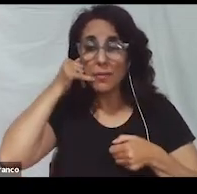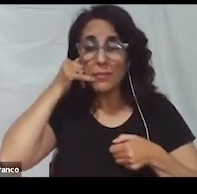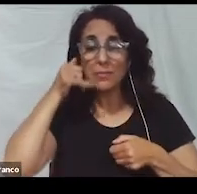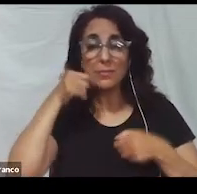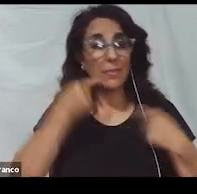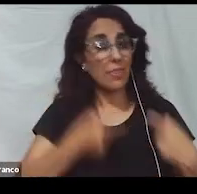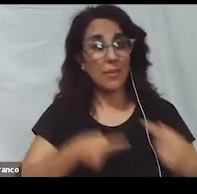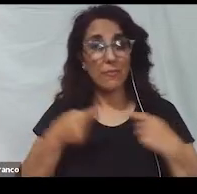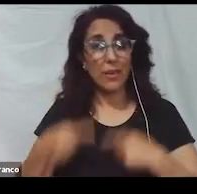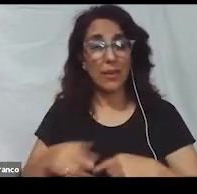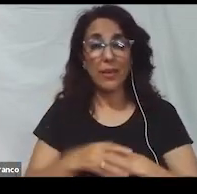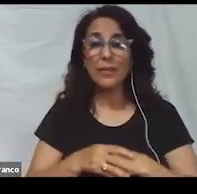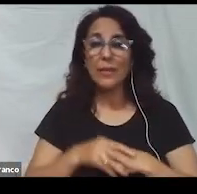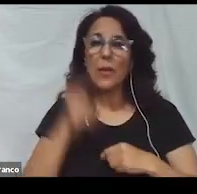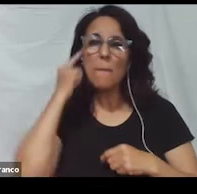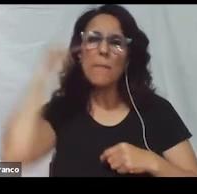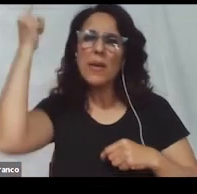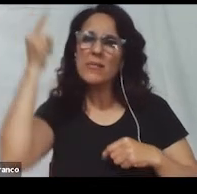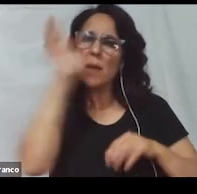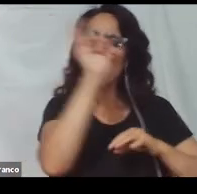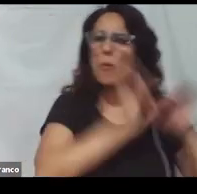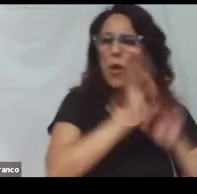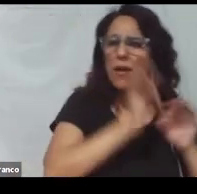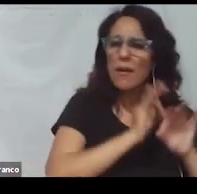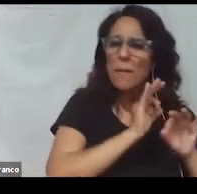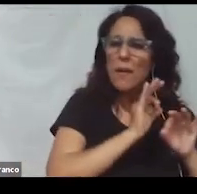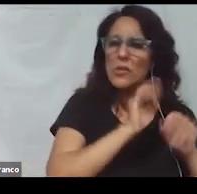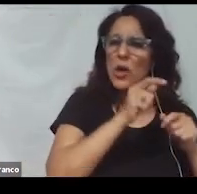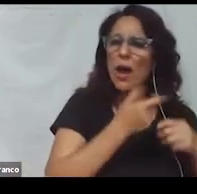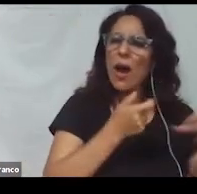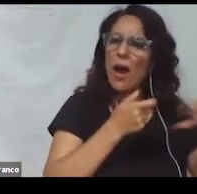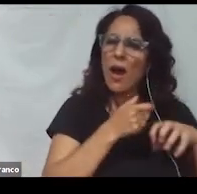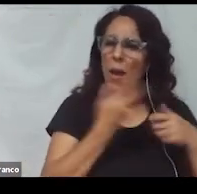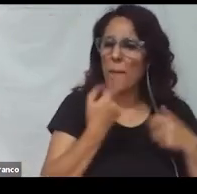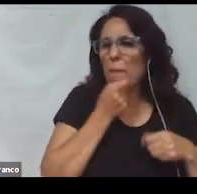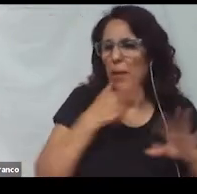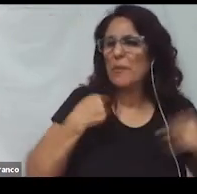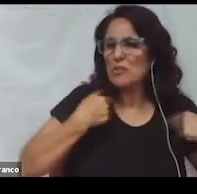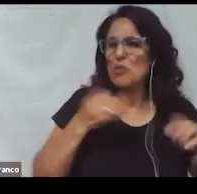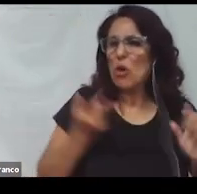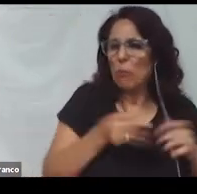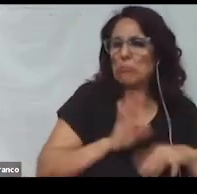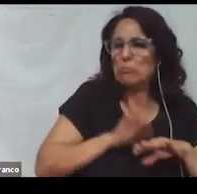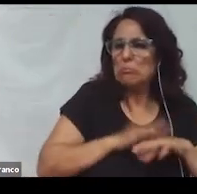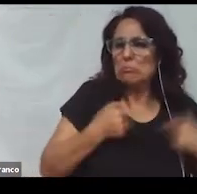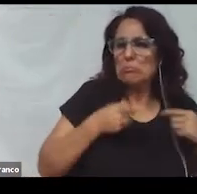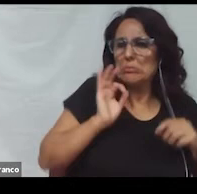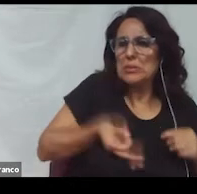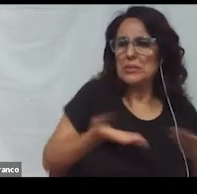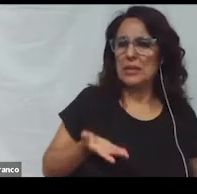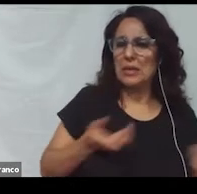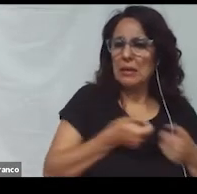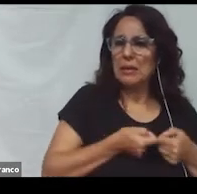importante? Porque a veces programamos algo pensando en que, si el botón está aquí y yo con mi mano y lo aprieto, listo. Pero